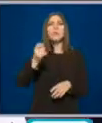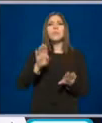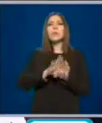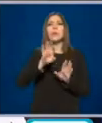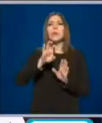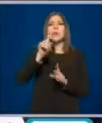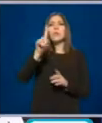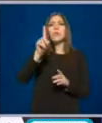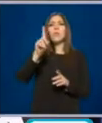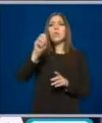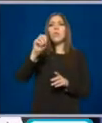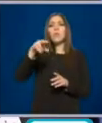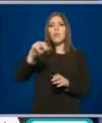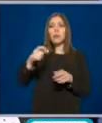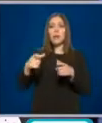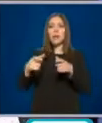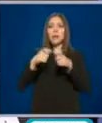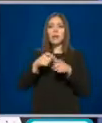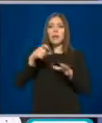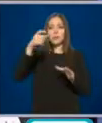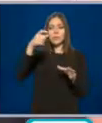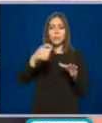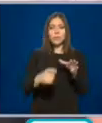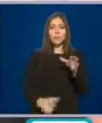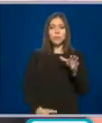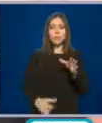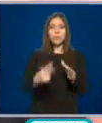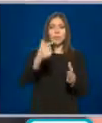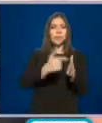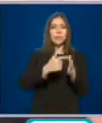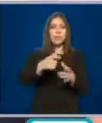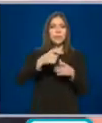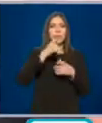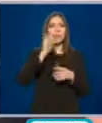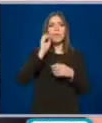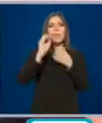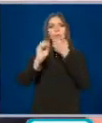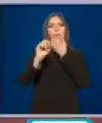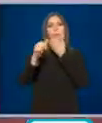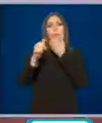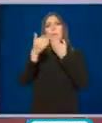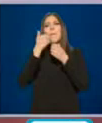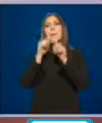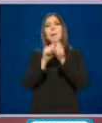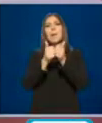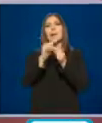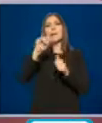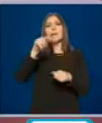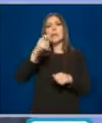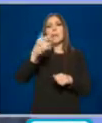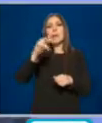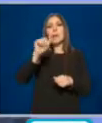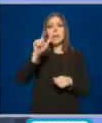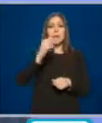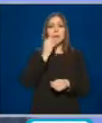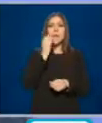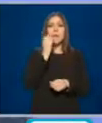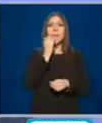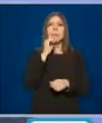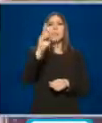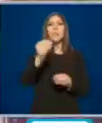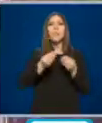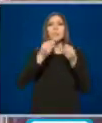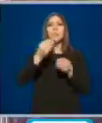comerte una dona claro. de frita con Un azúcar cereal natural. a que te comas y un no pan integral, picante, ¿no? A una Sería lo tortilla. mejor. O sea, no irritantes.